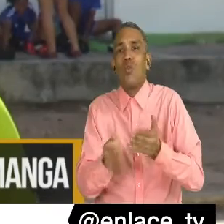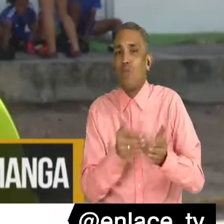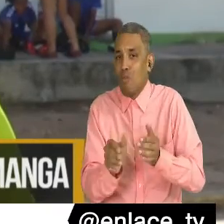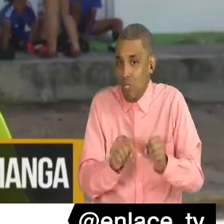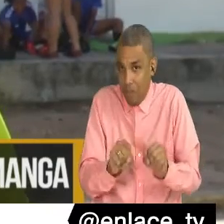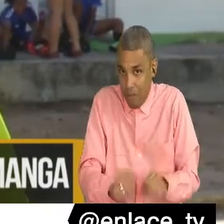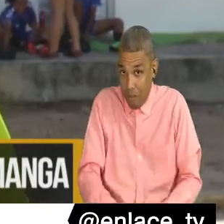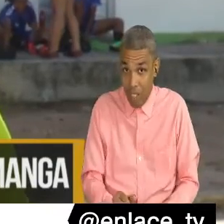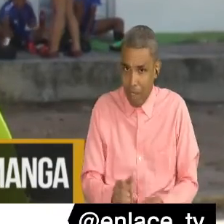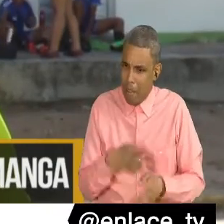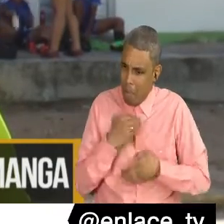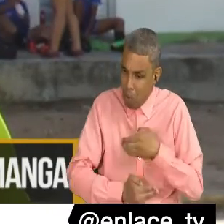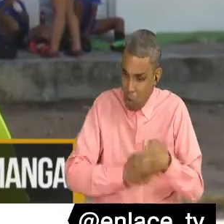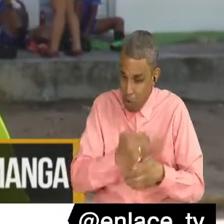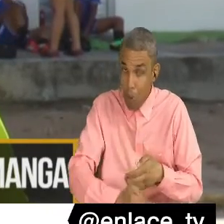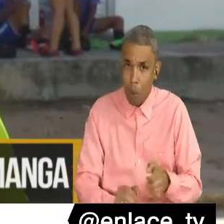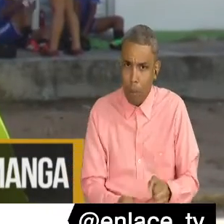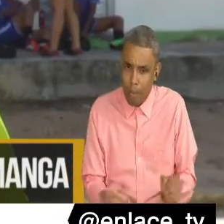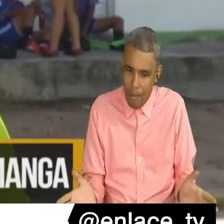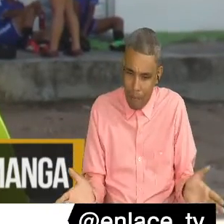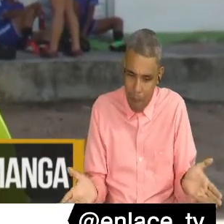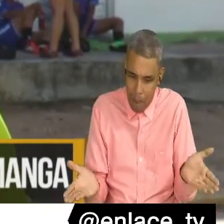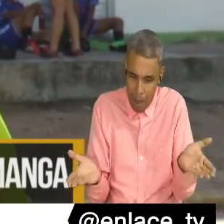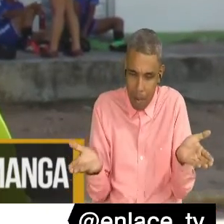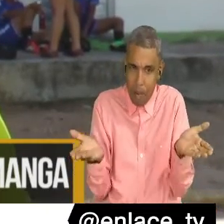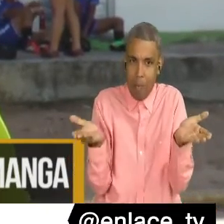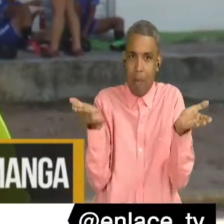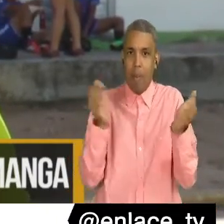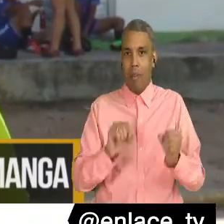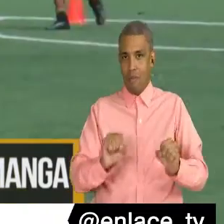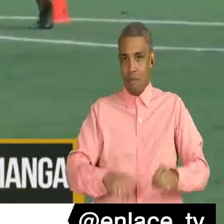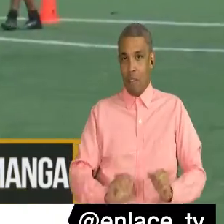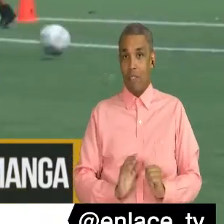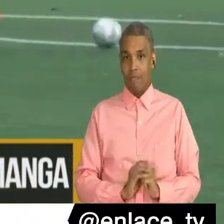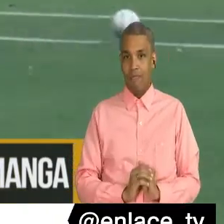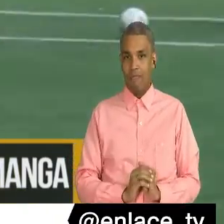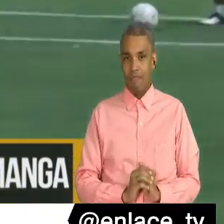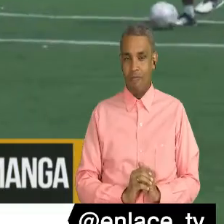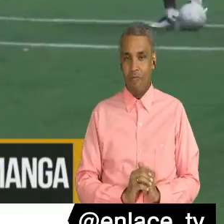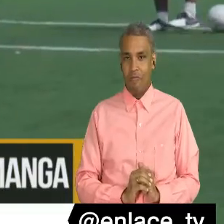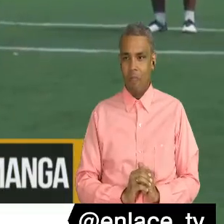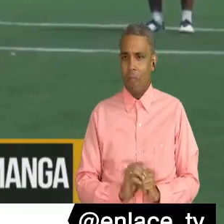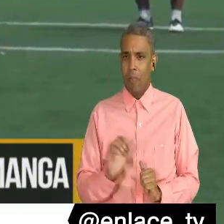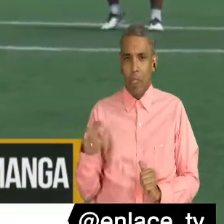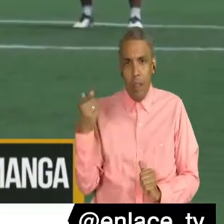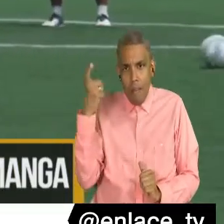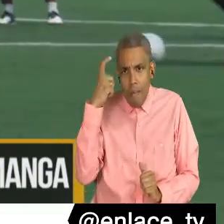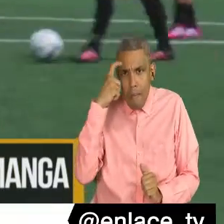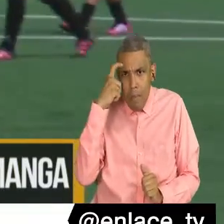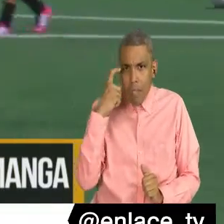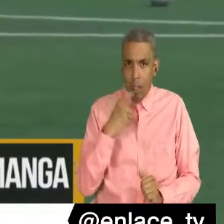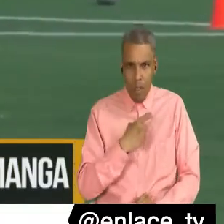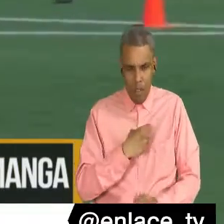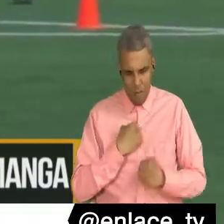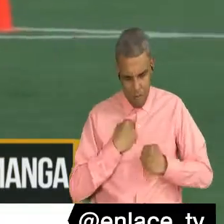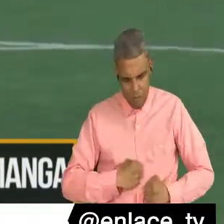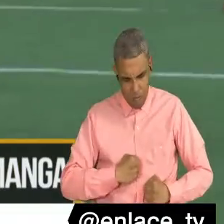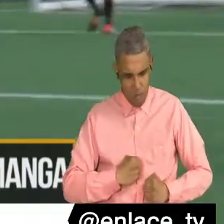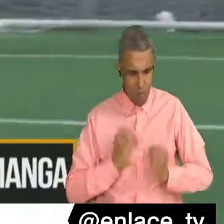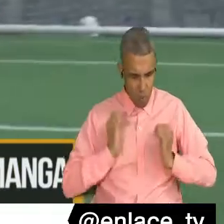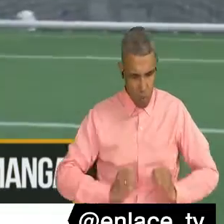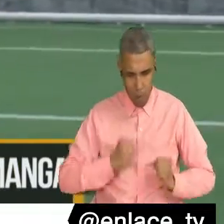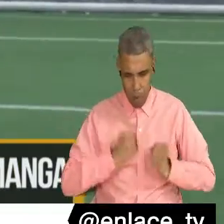Sin embargo, pues estamos en una alza, obviamente ya con una huella de trabajo importante. Física y mentalmente el equipo se encuentra bien y optimista